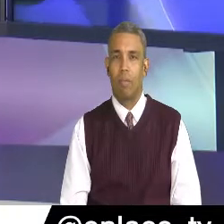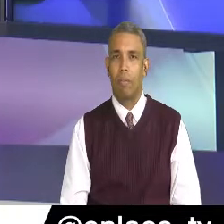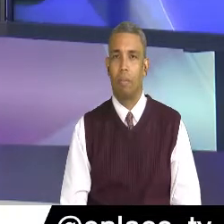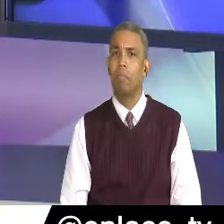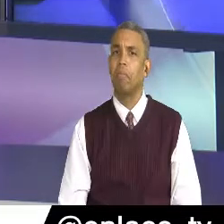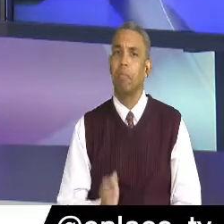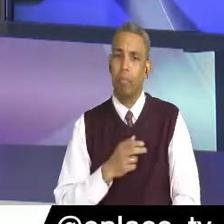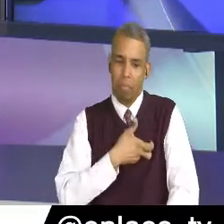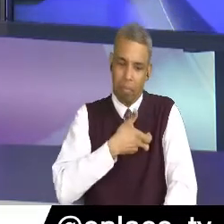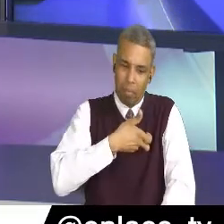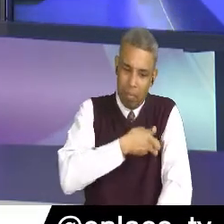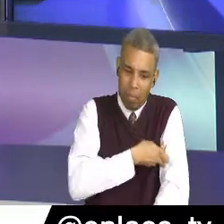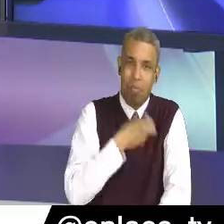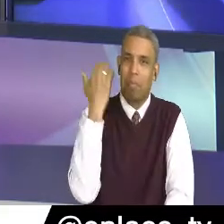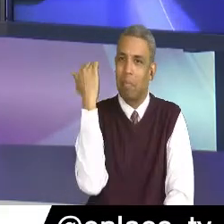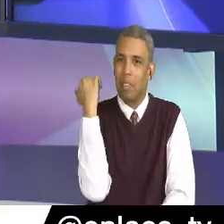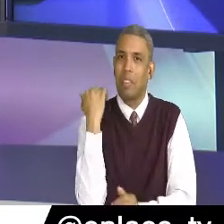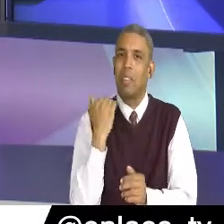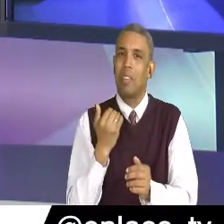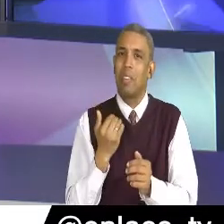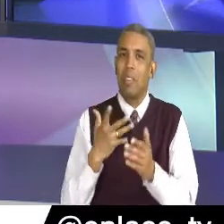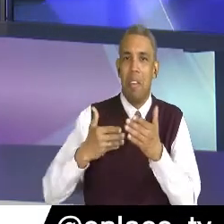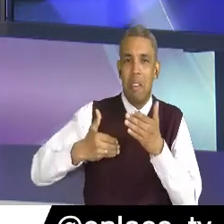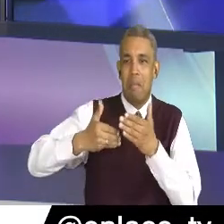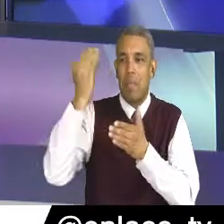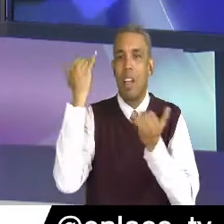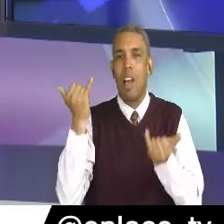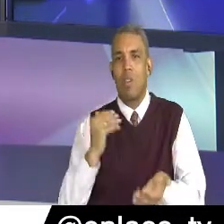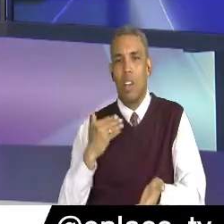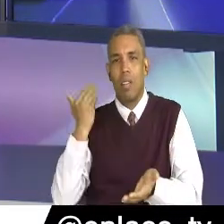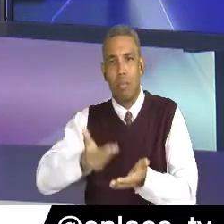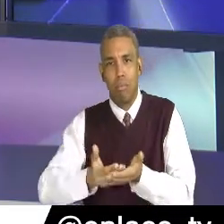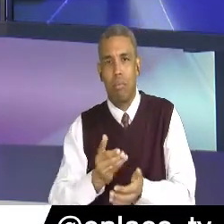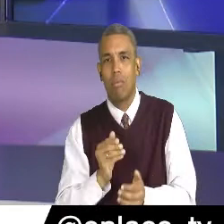vacunación de las Américas en Barranca Bermeja. Esta campaña irá hasta el próximo